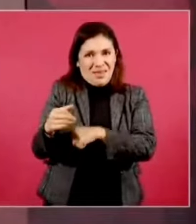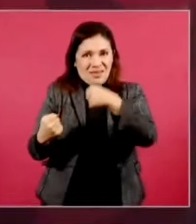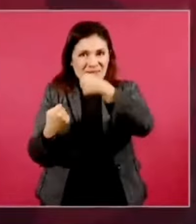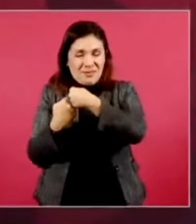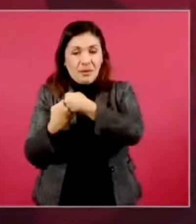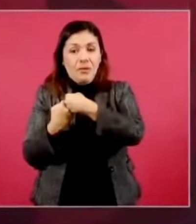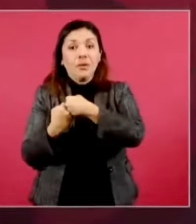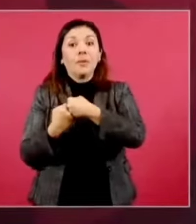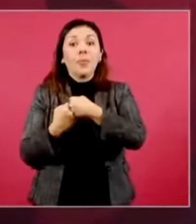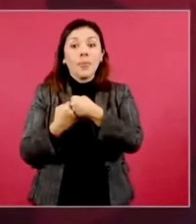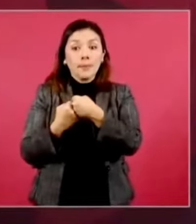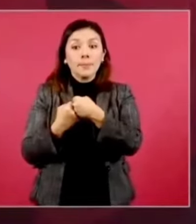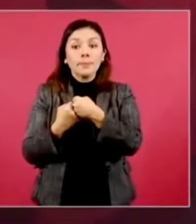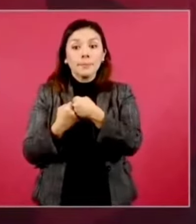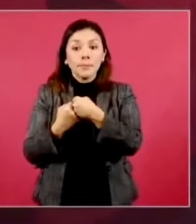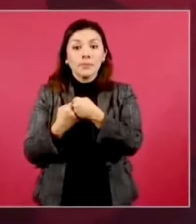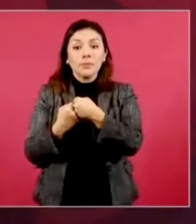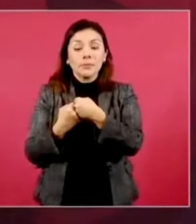Entonces, son los